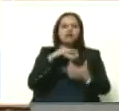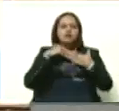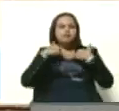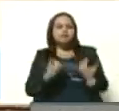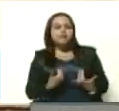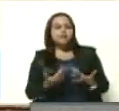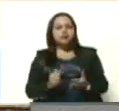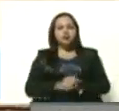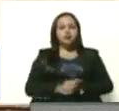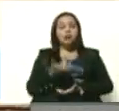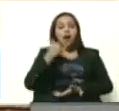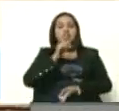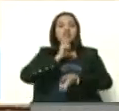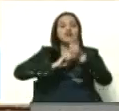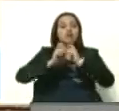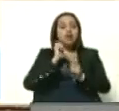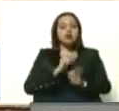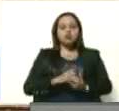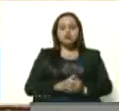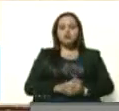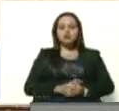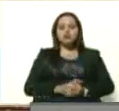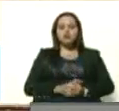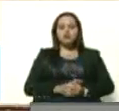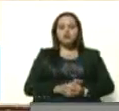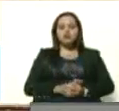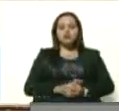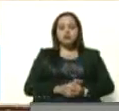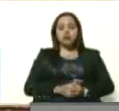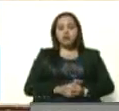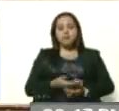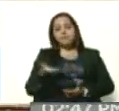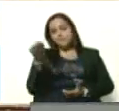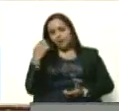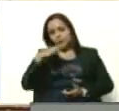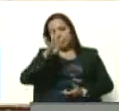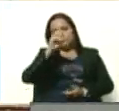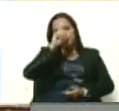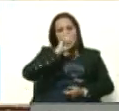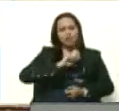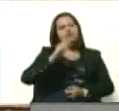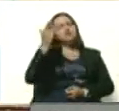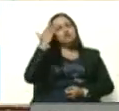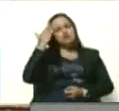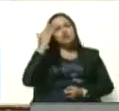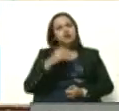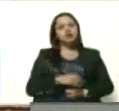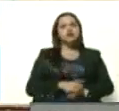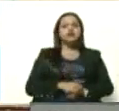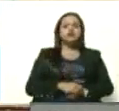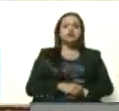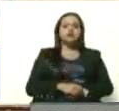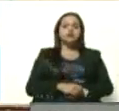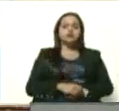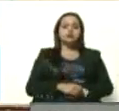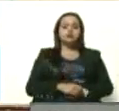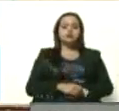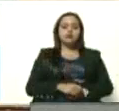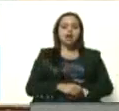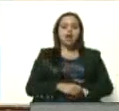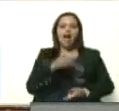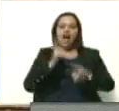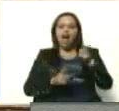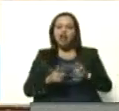se presenta una dificultad. Hace más de 40 años que sé que si algo ha